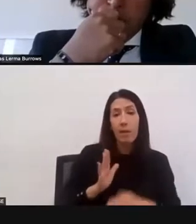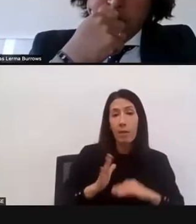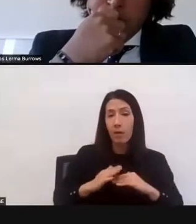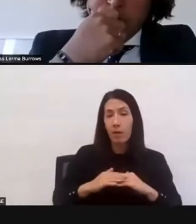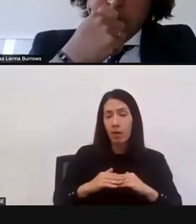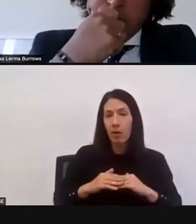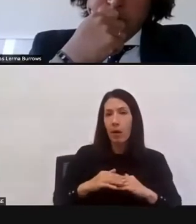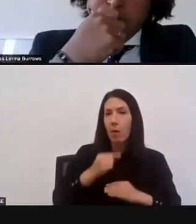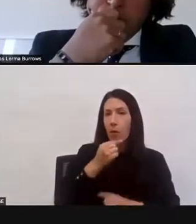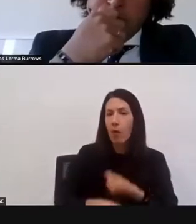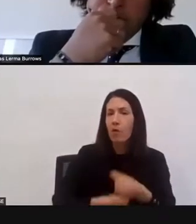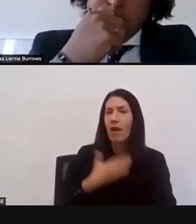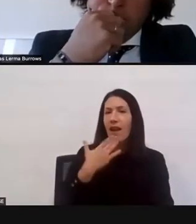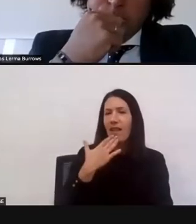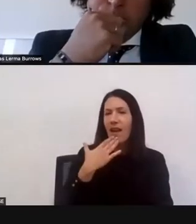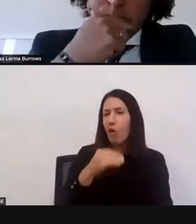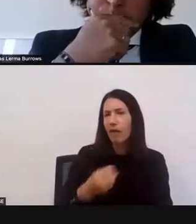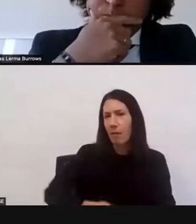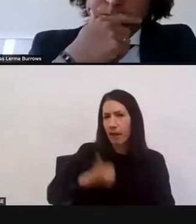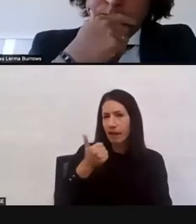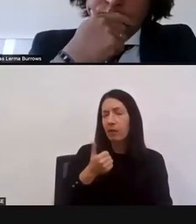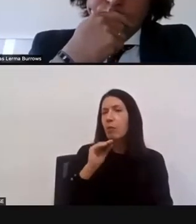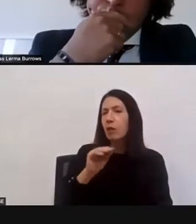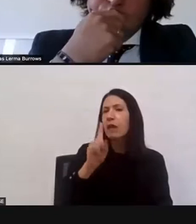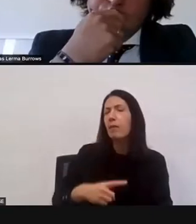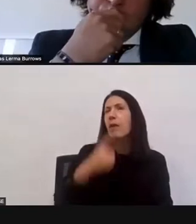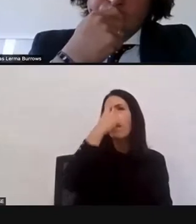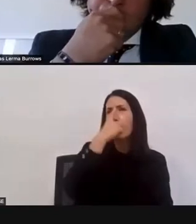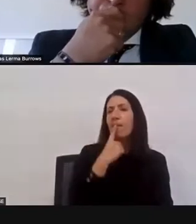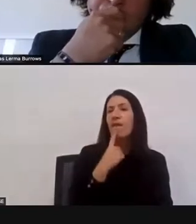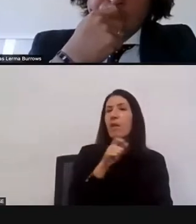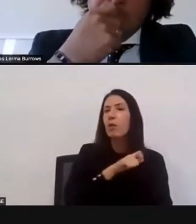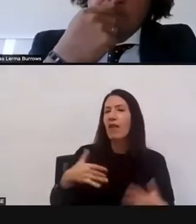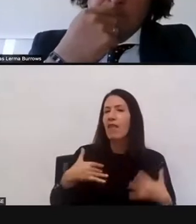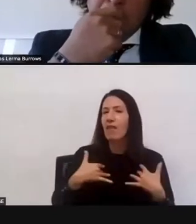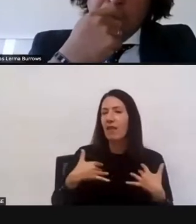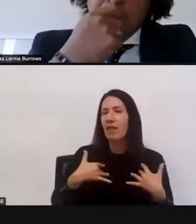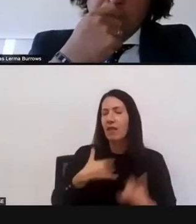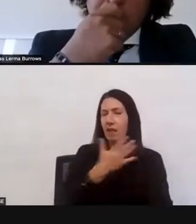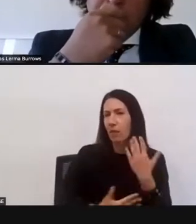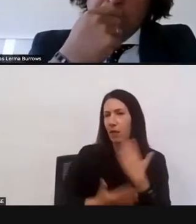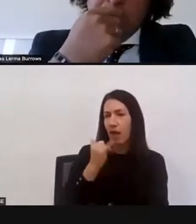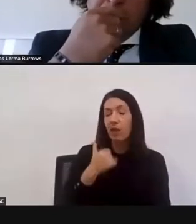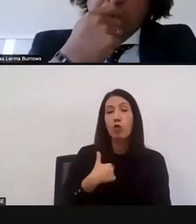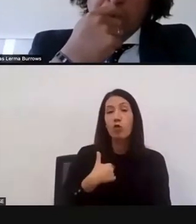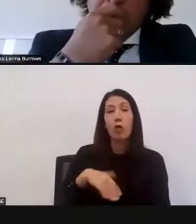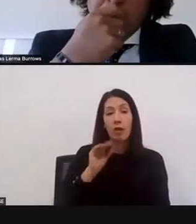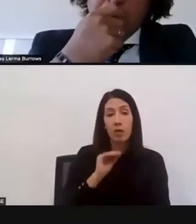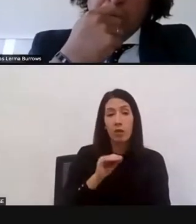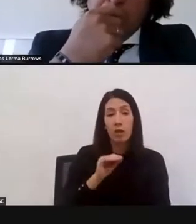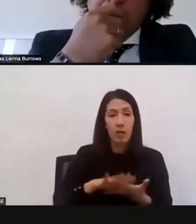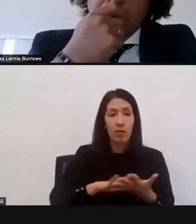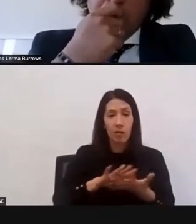más jóvenes, y si existe a lo mejor también un perfil de víctimas con discapacidad. Es decir, yo entiendo que lo que están planteando es si